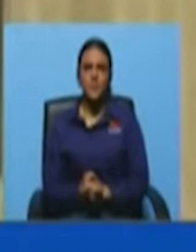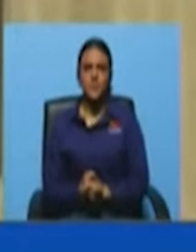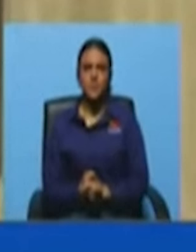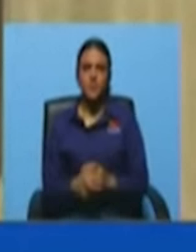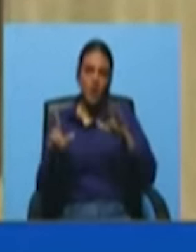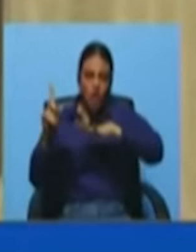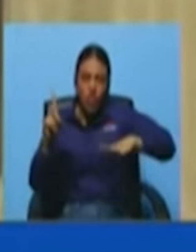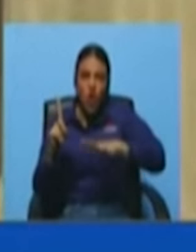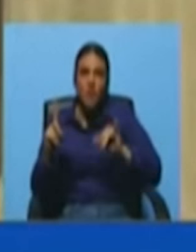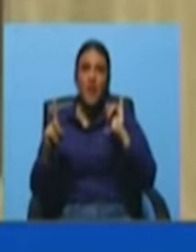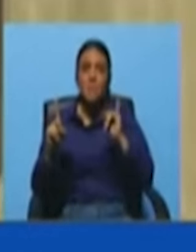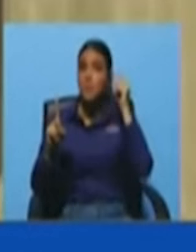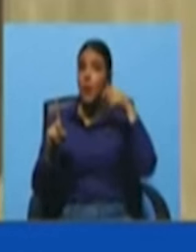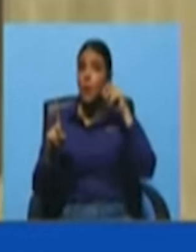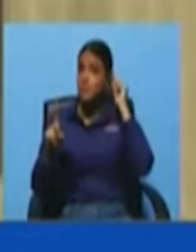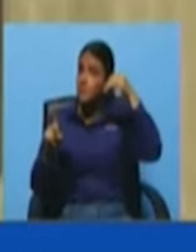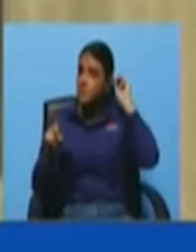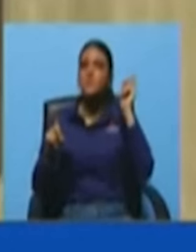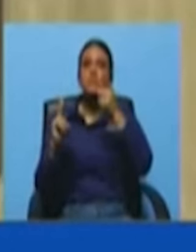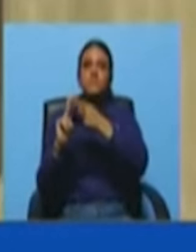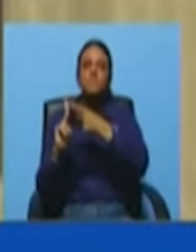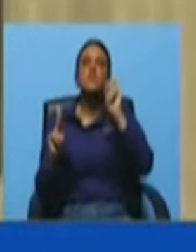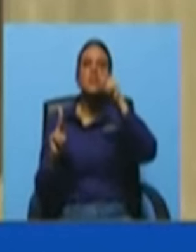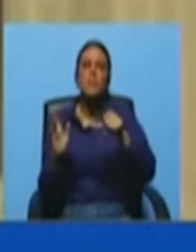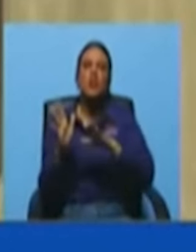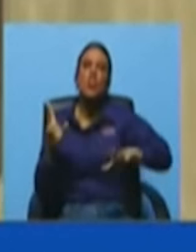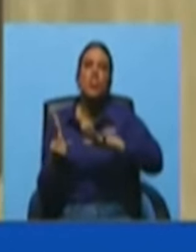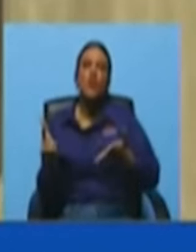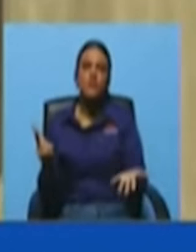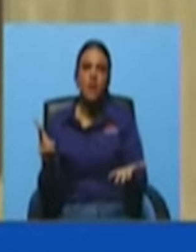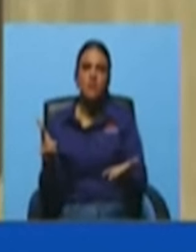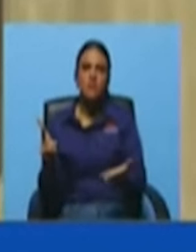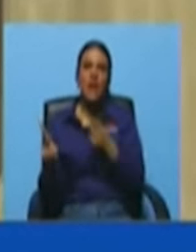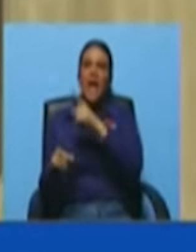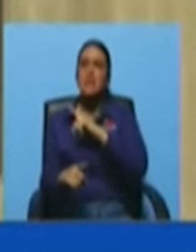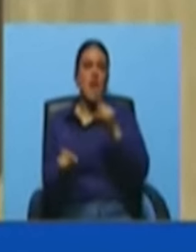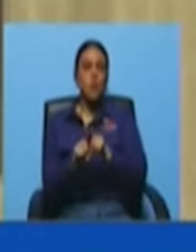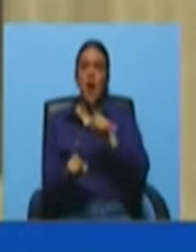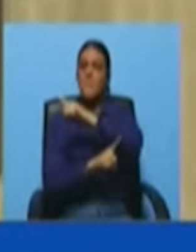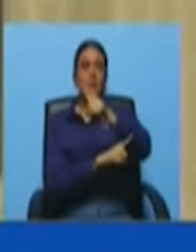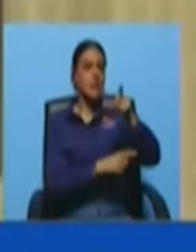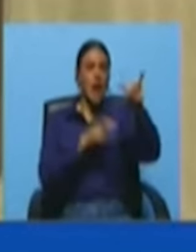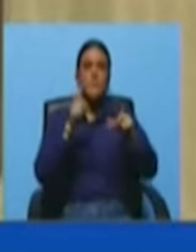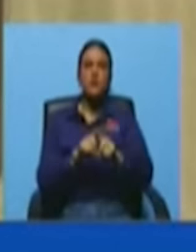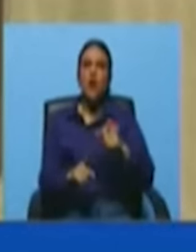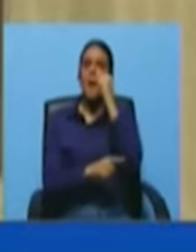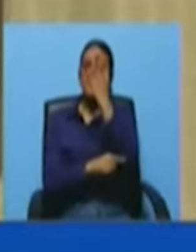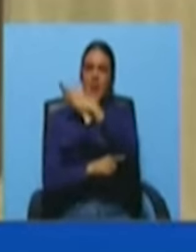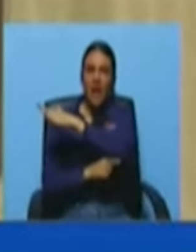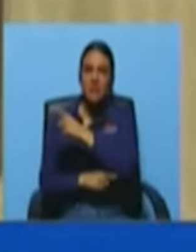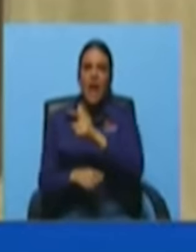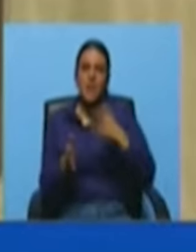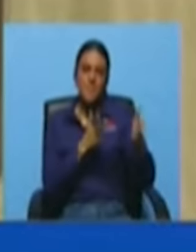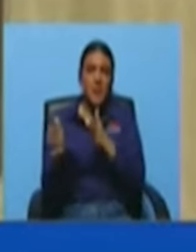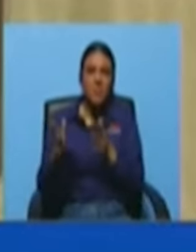¿Dónde está la fascista mayor, la señora Machado, que manda a matar, manda a asesinar, prepara